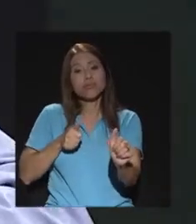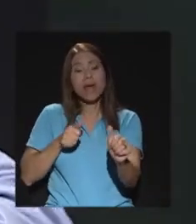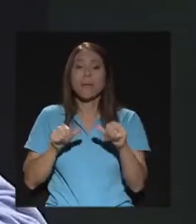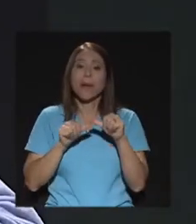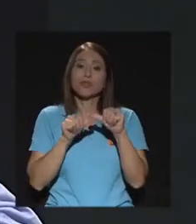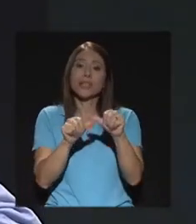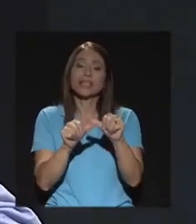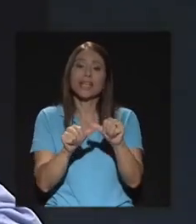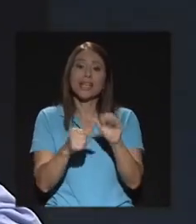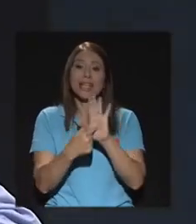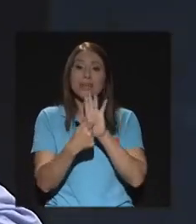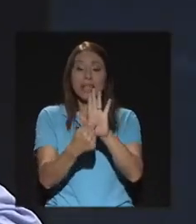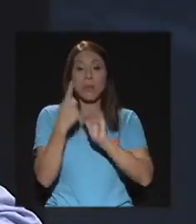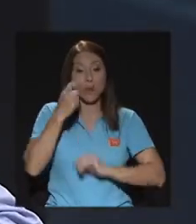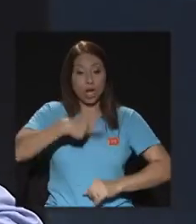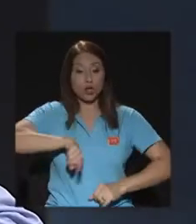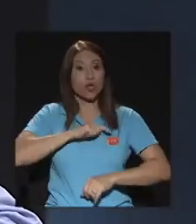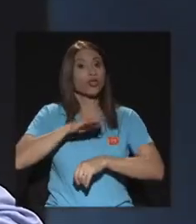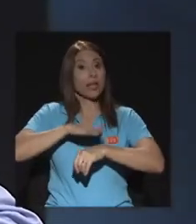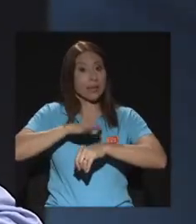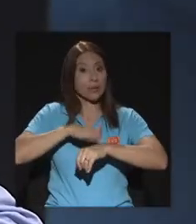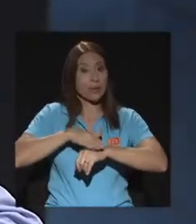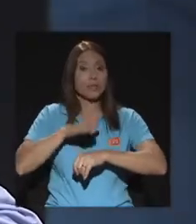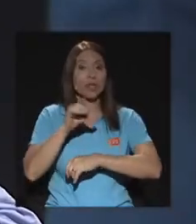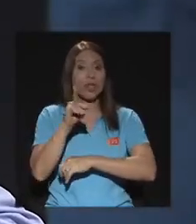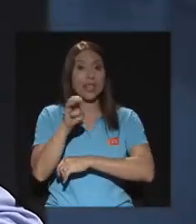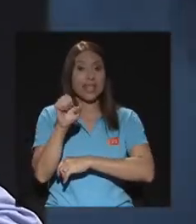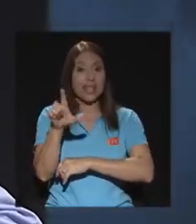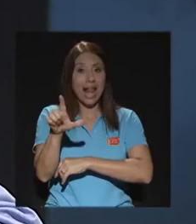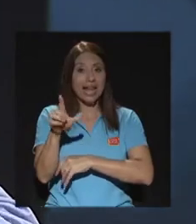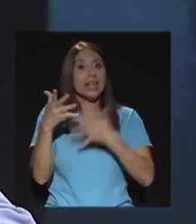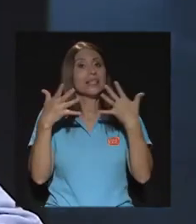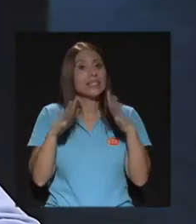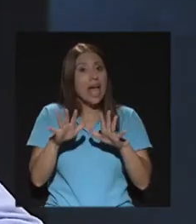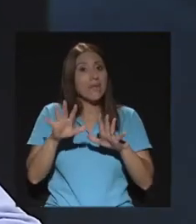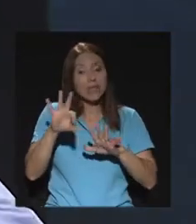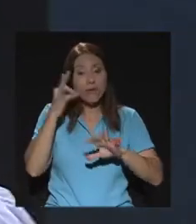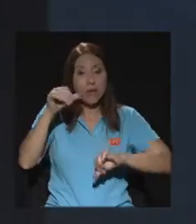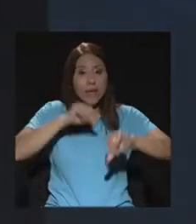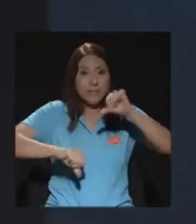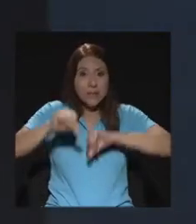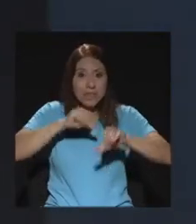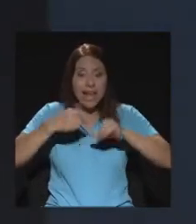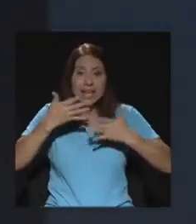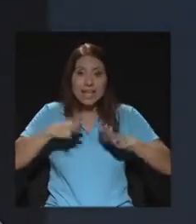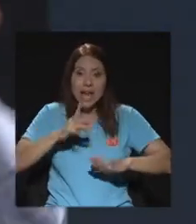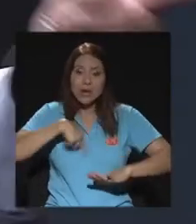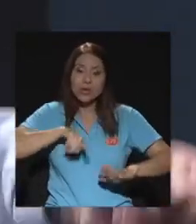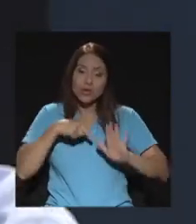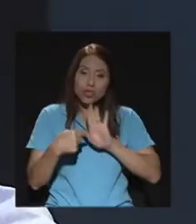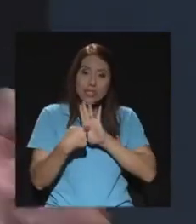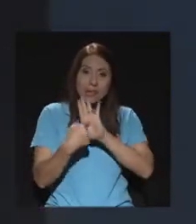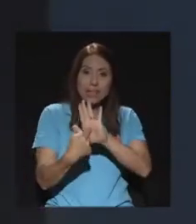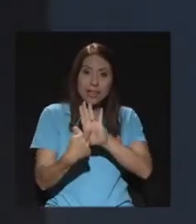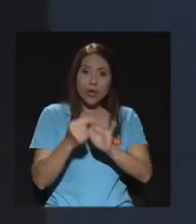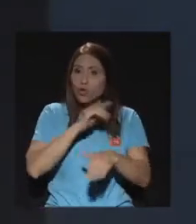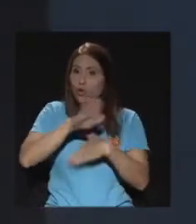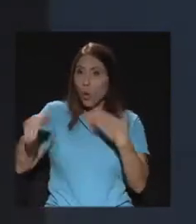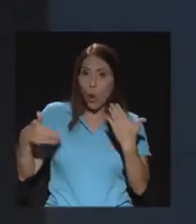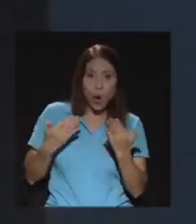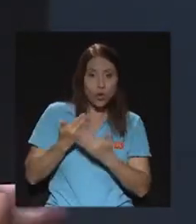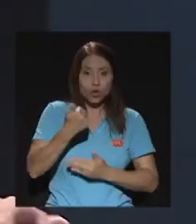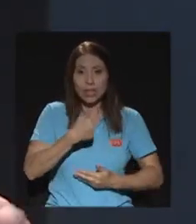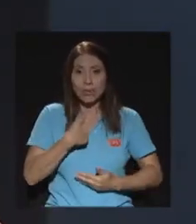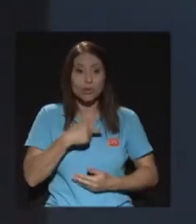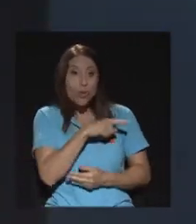transmitiendo, porque los que tenemos permiso digital de forma experimental y estamos transmitiendo, todos los que tenemos. Ustedes ahorita van a tener su